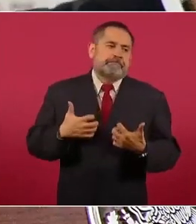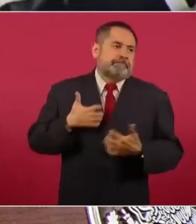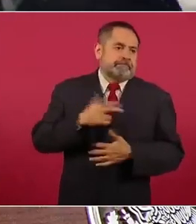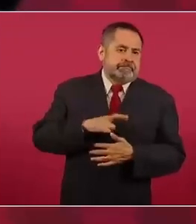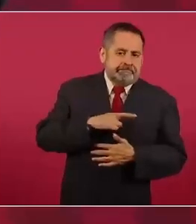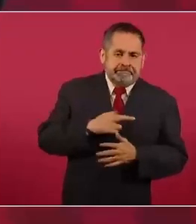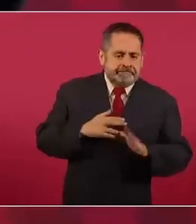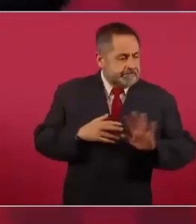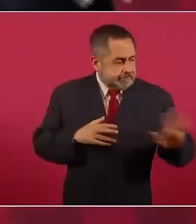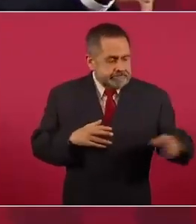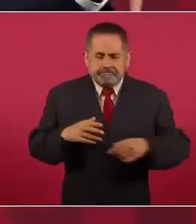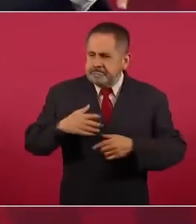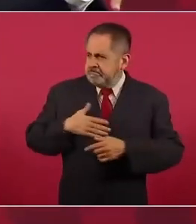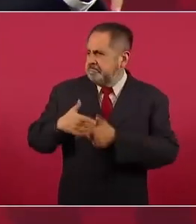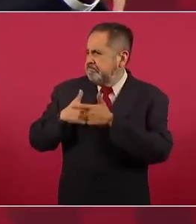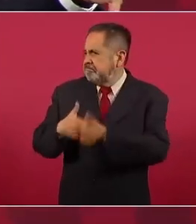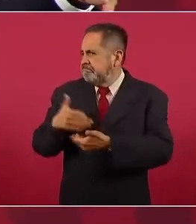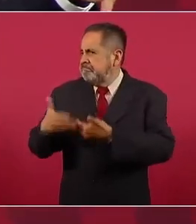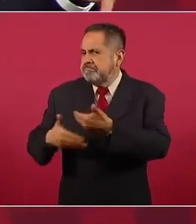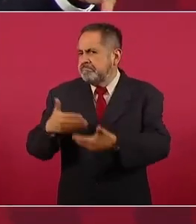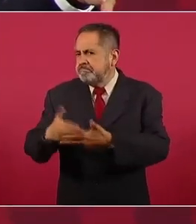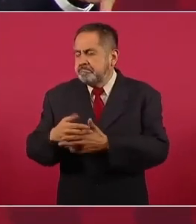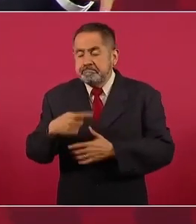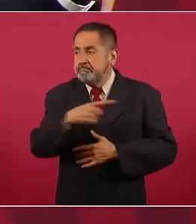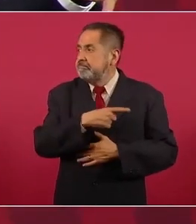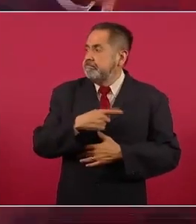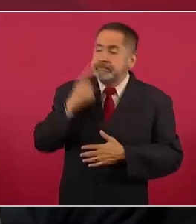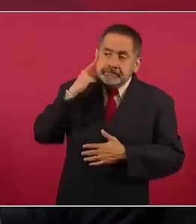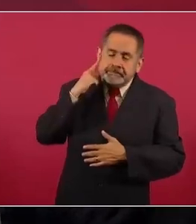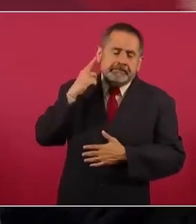tener operando